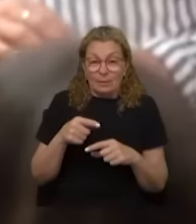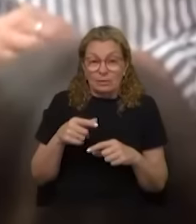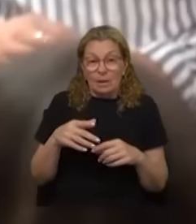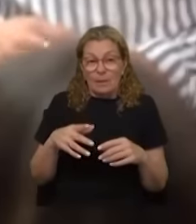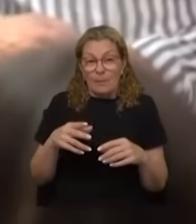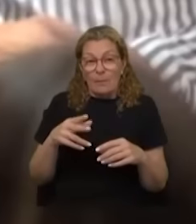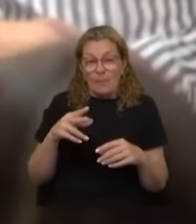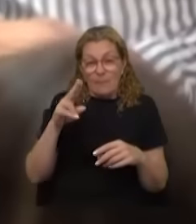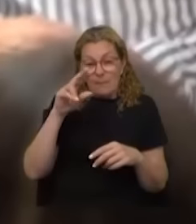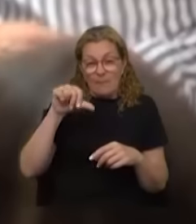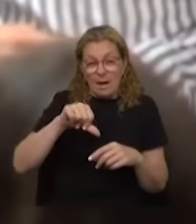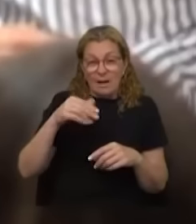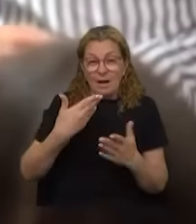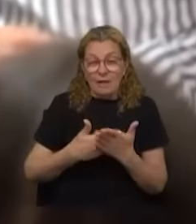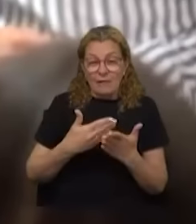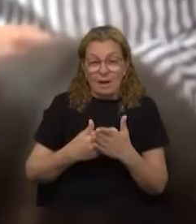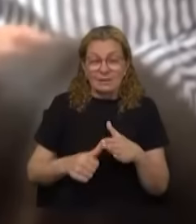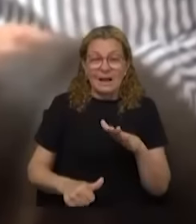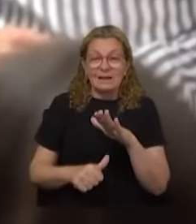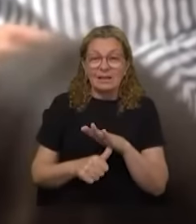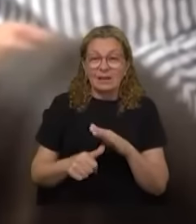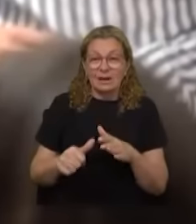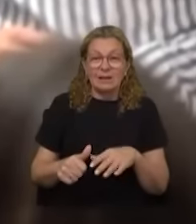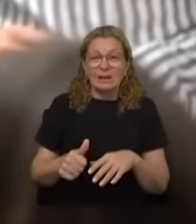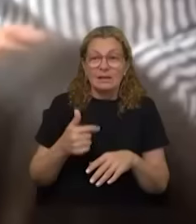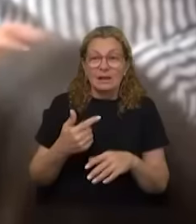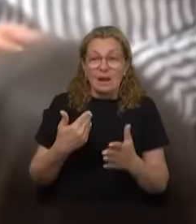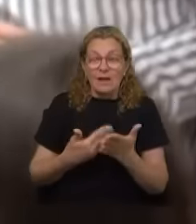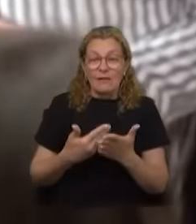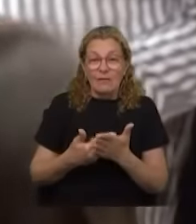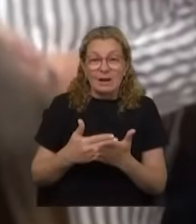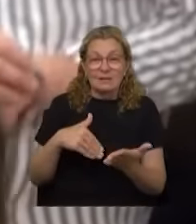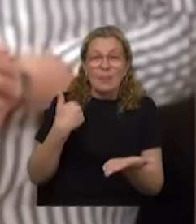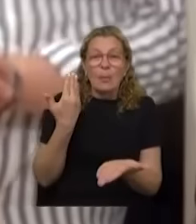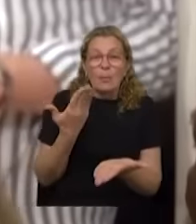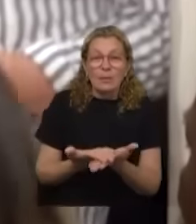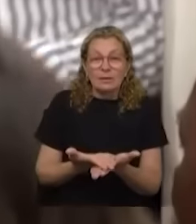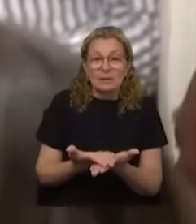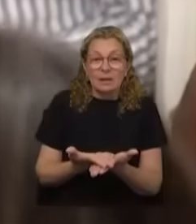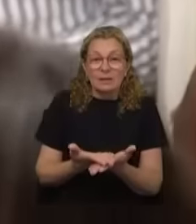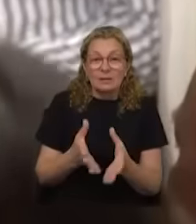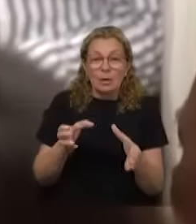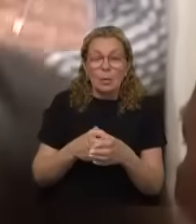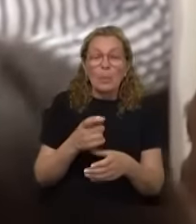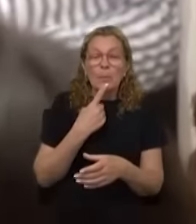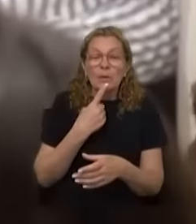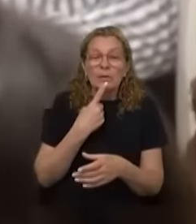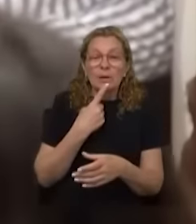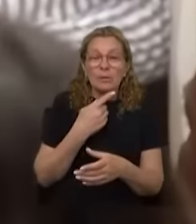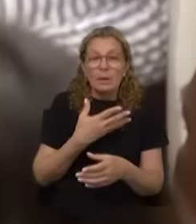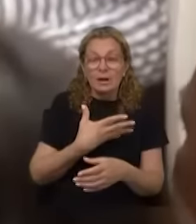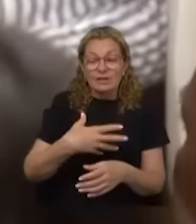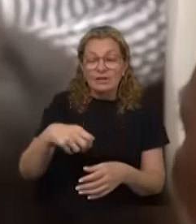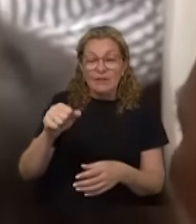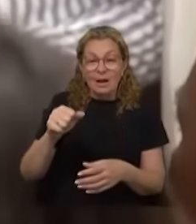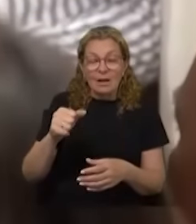convaleciente la falta de liderazgo de su candidato la falta de propuestas de su partido lo van a sacar a hacer